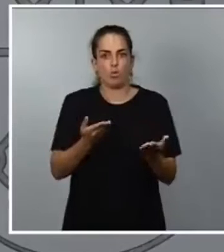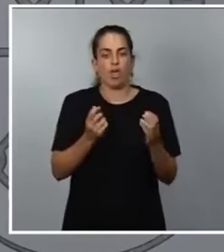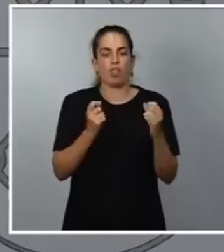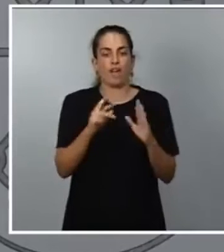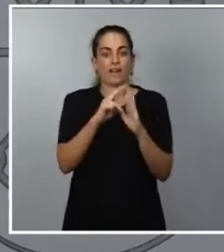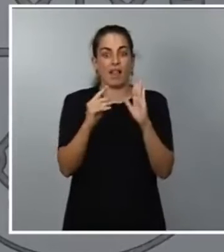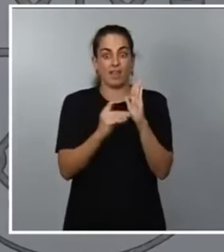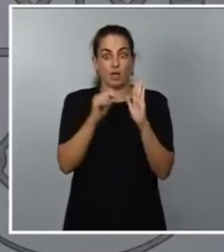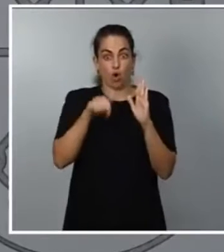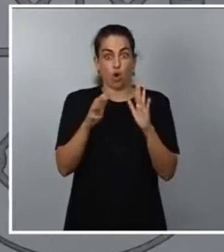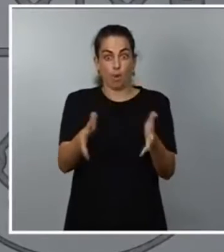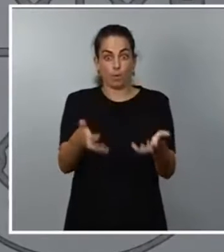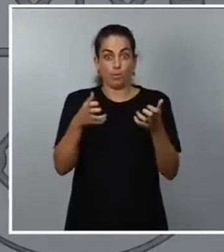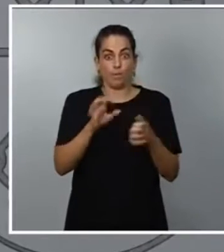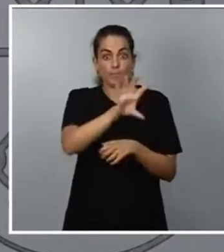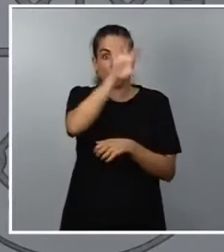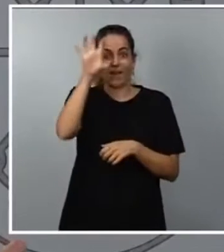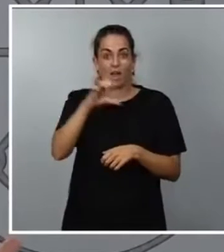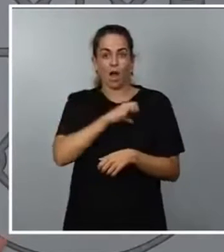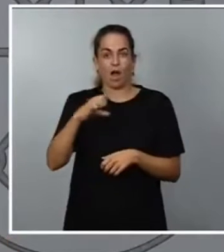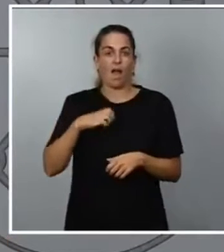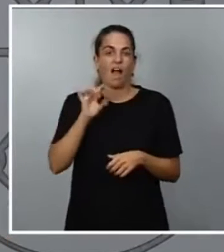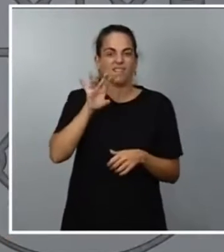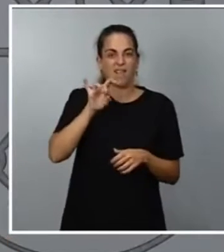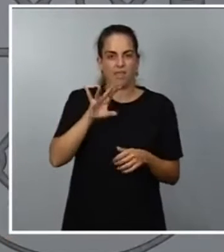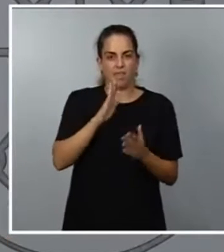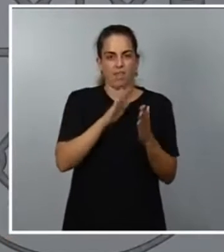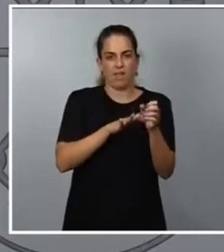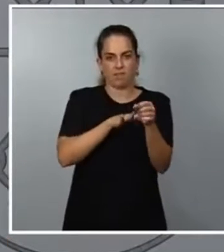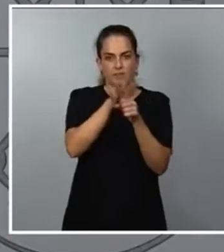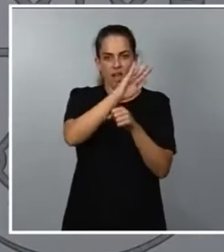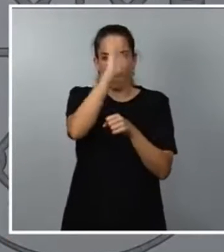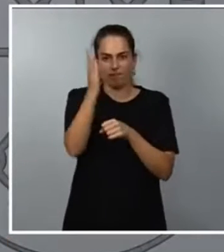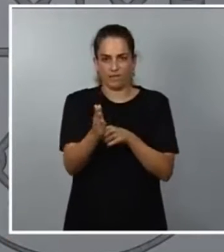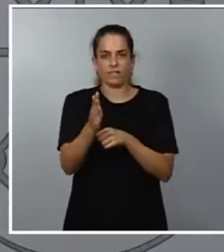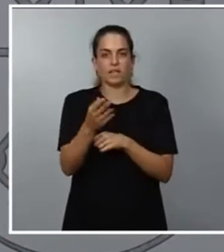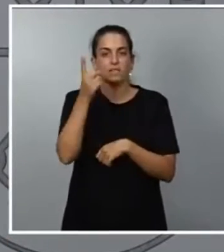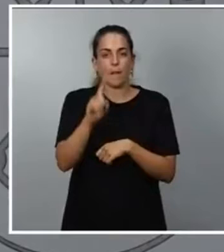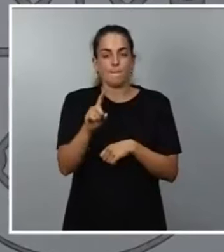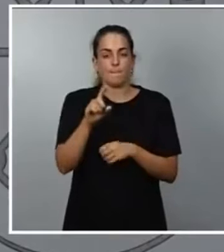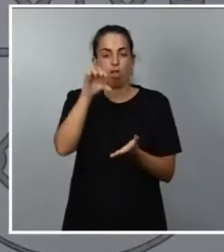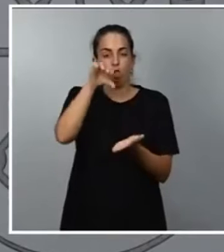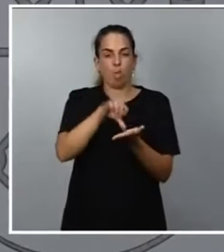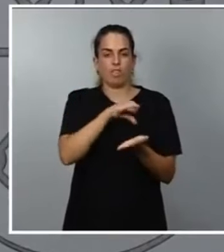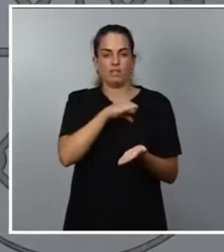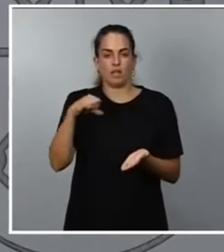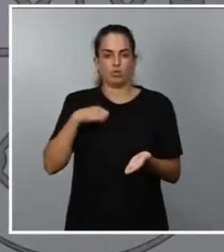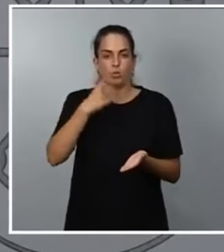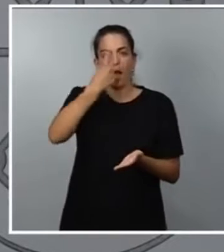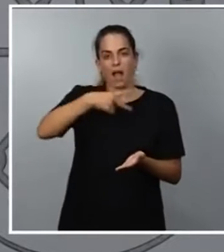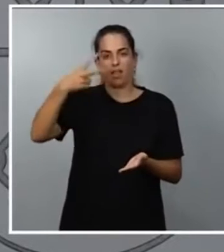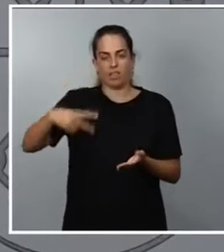A 15 comunidades autónomas, a todas, excepto as cidades autónomas, a Cantabria e a Asturias.